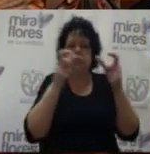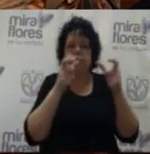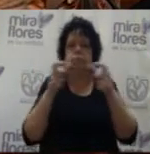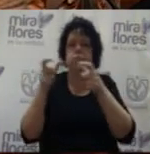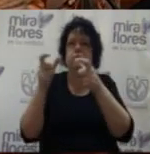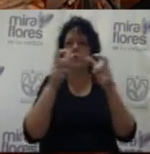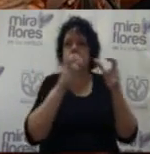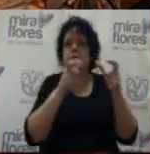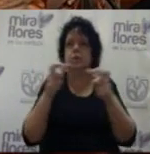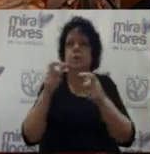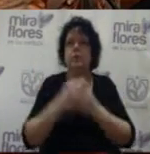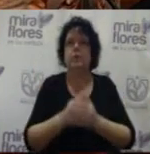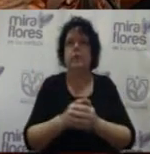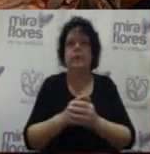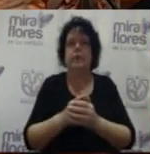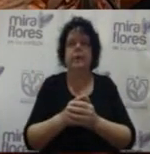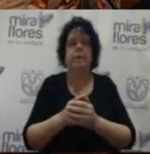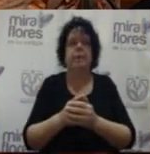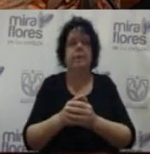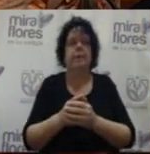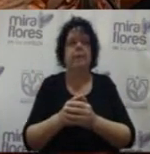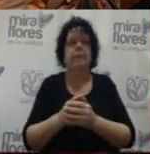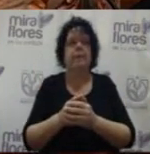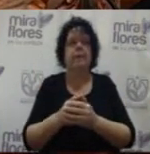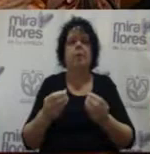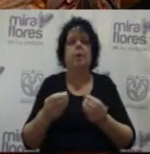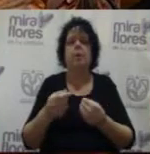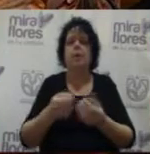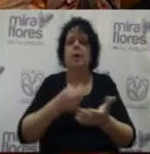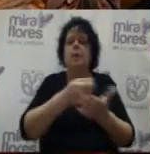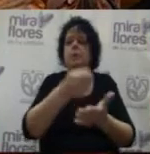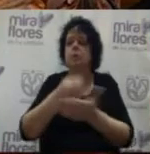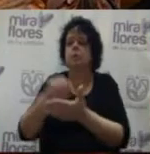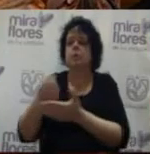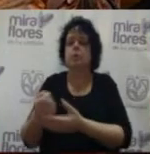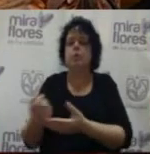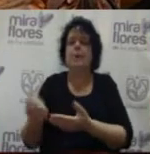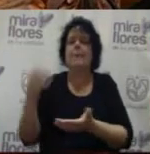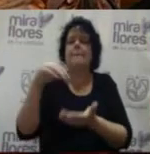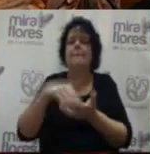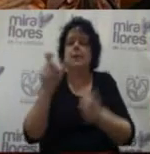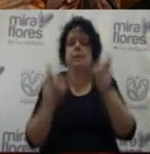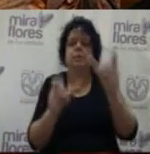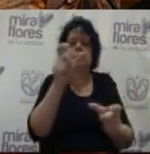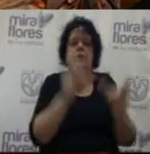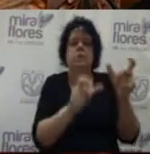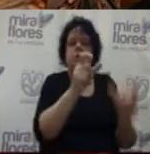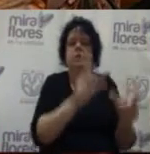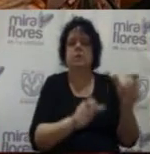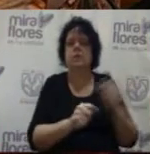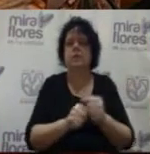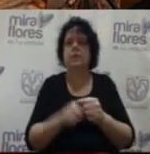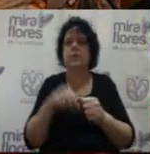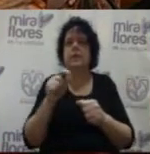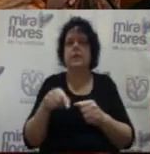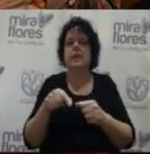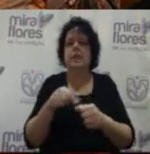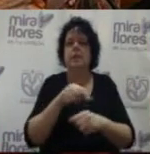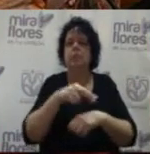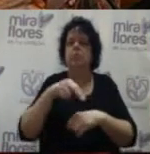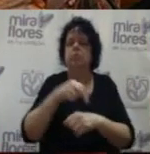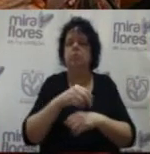17.89%, que se relaciona principalmente a la contratación de un mayor número de personal operativo, o